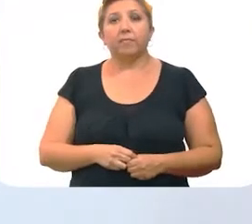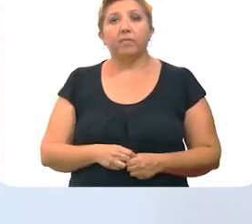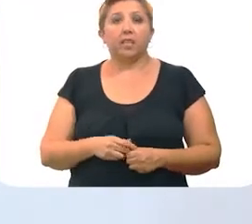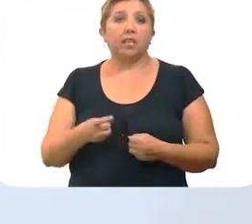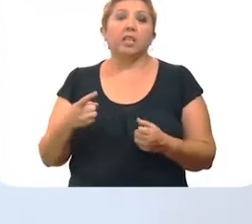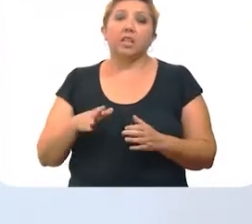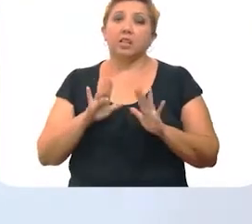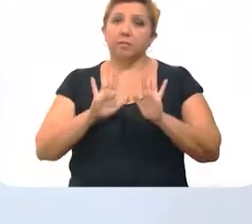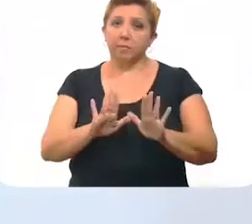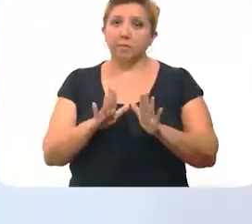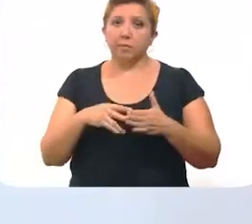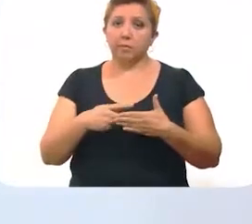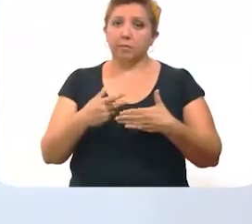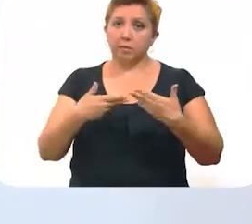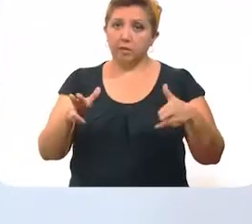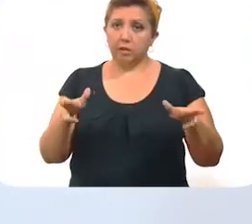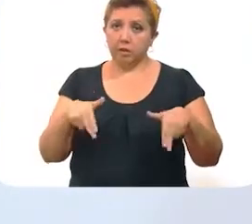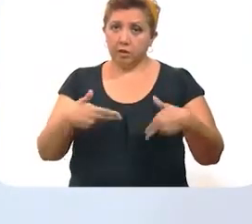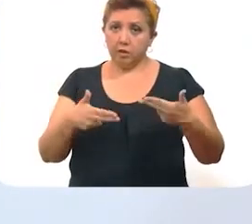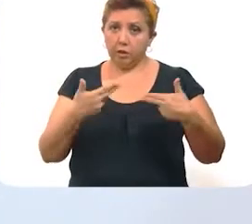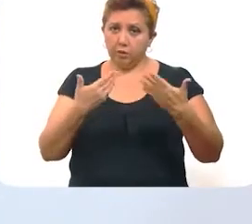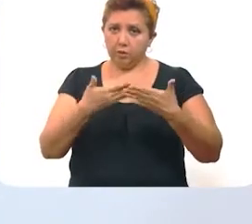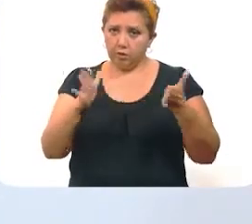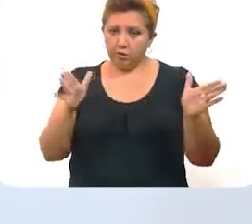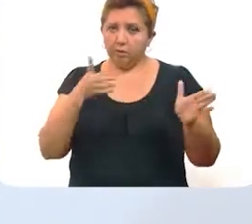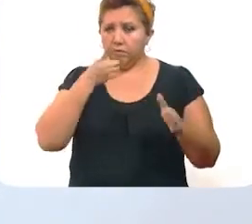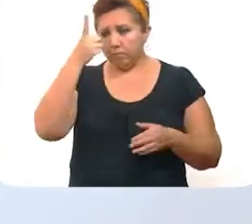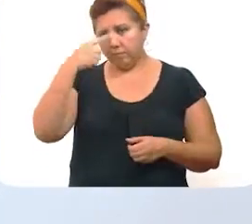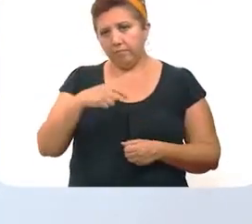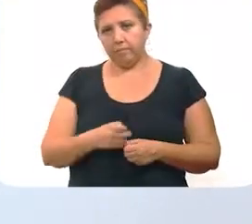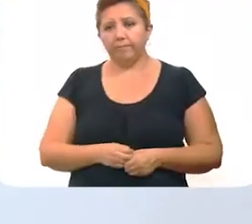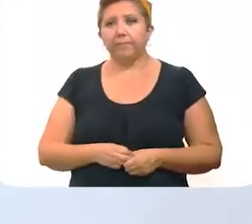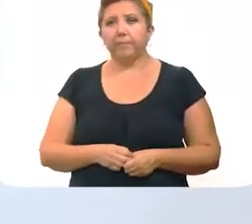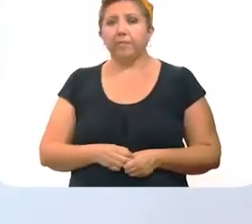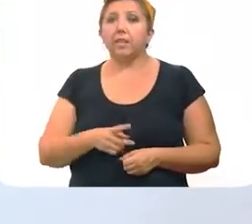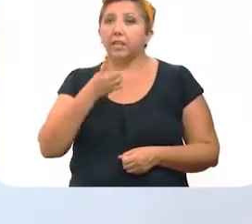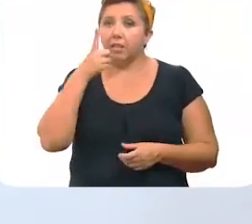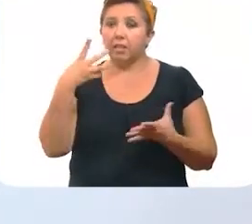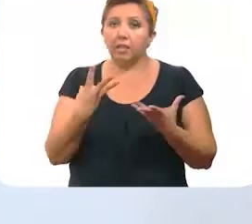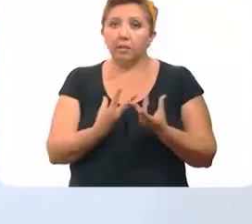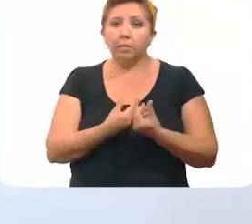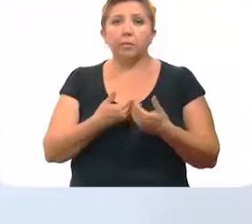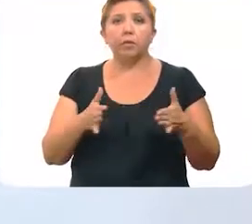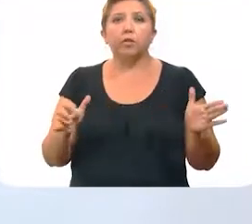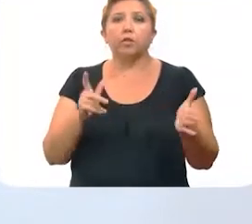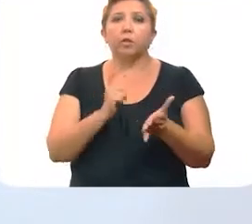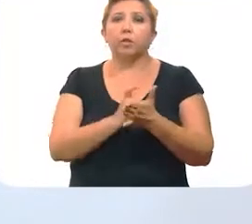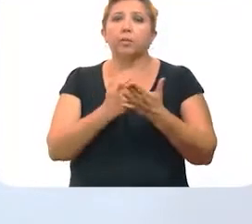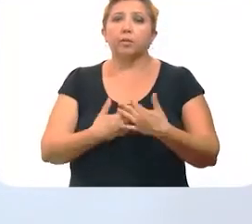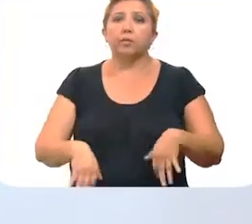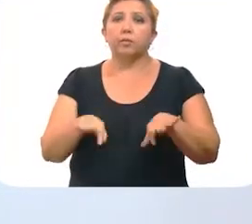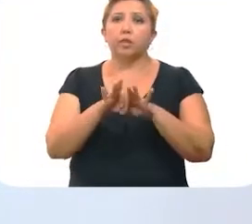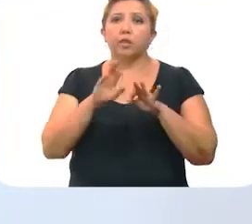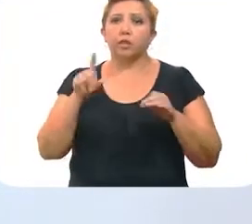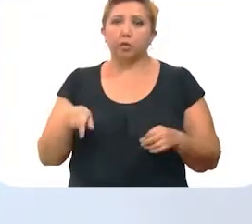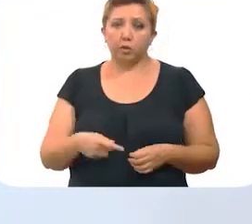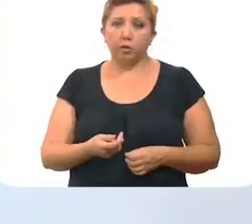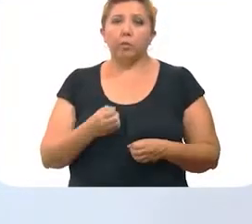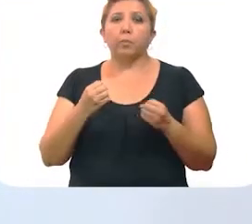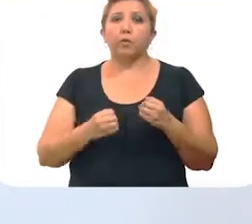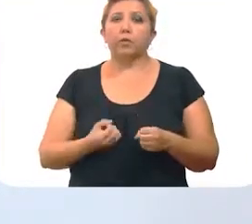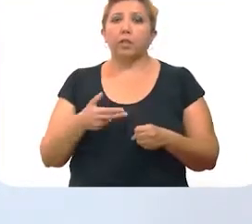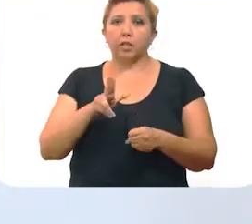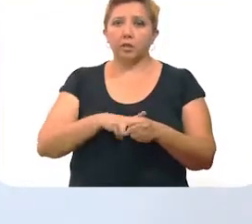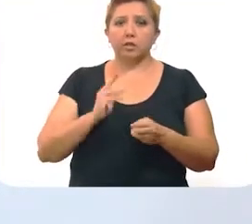e interrumpir el proceso de reactivación económica. Como hemos señalado, en la reapertura económica los datos más importantes son la